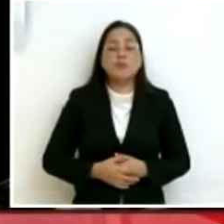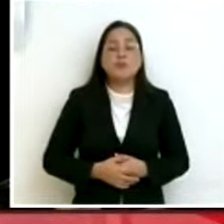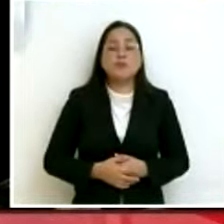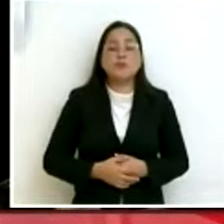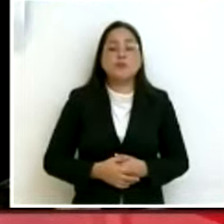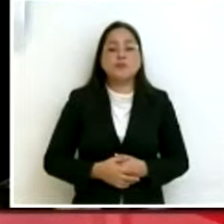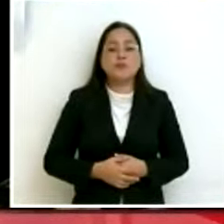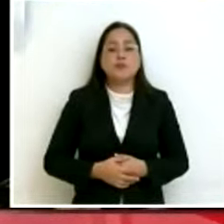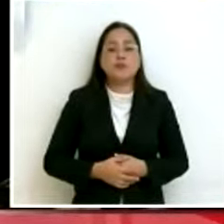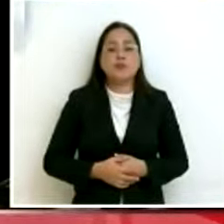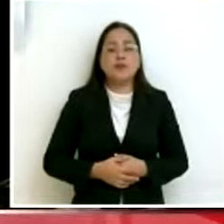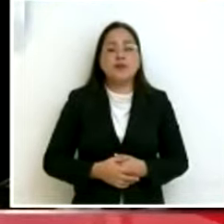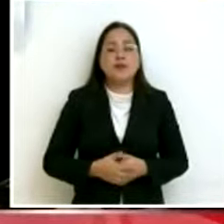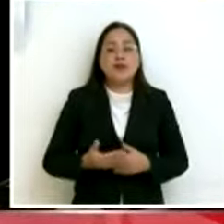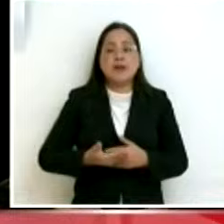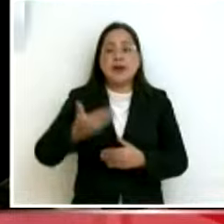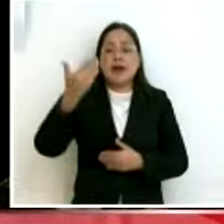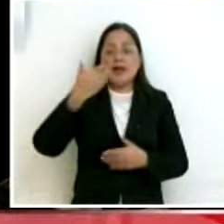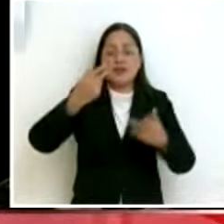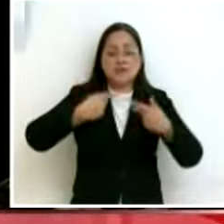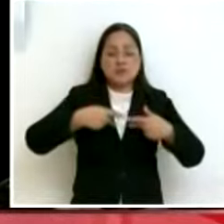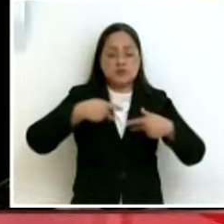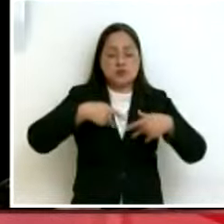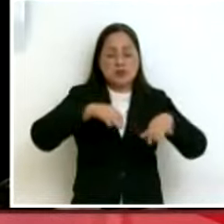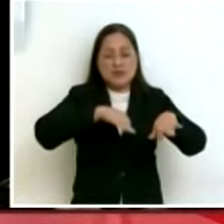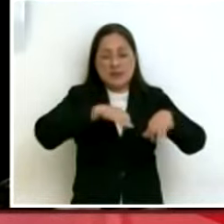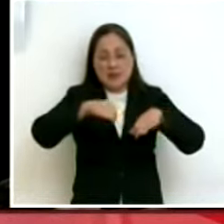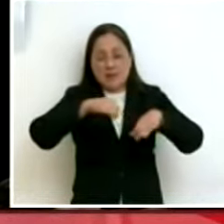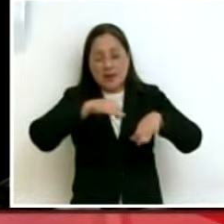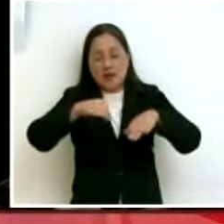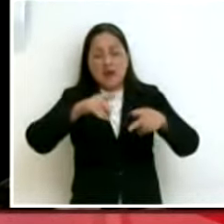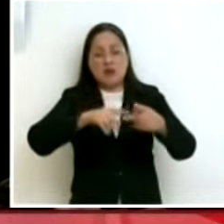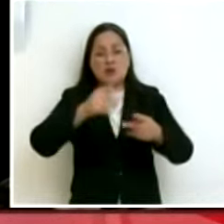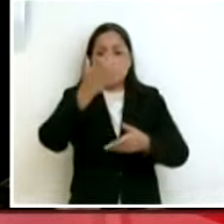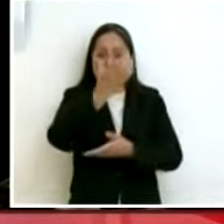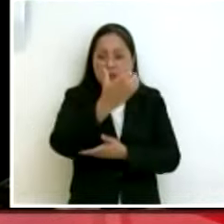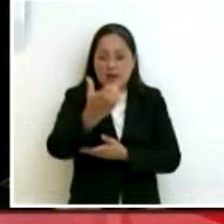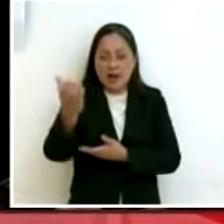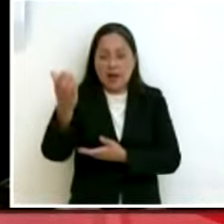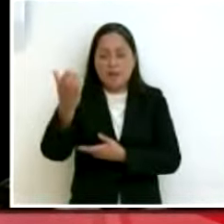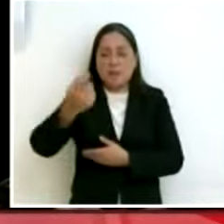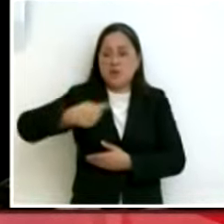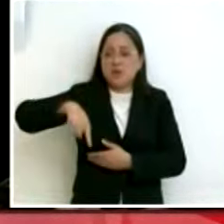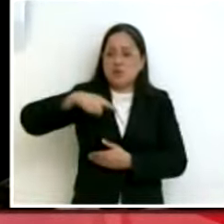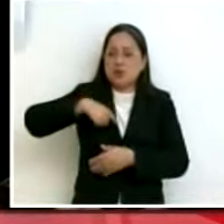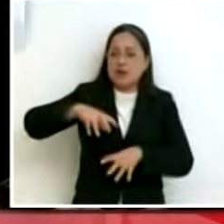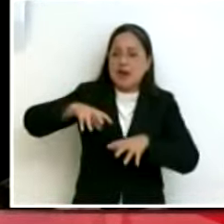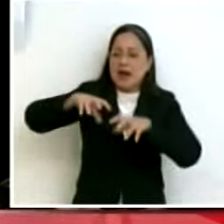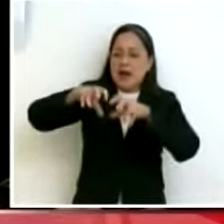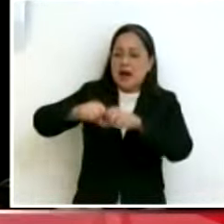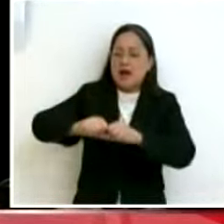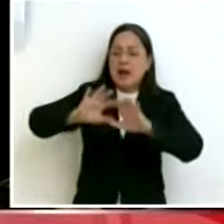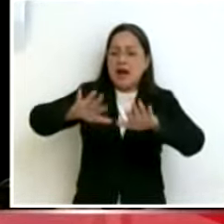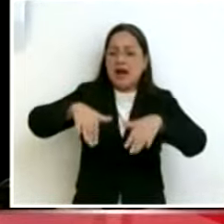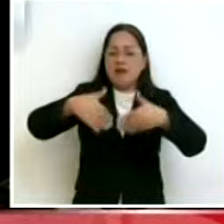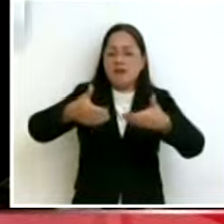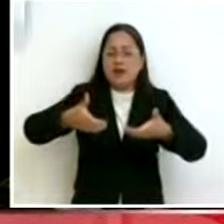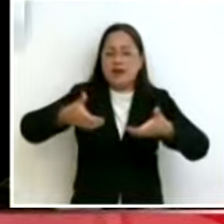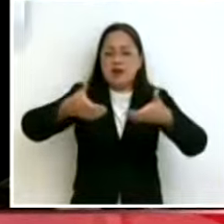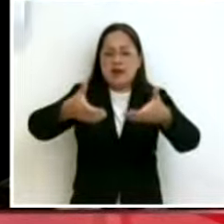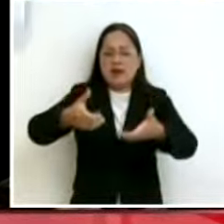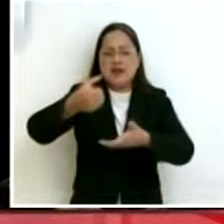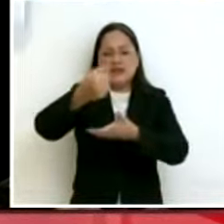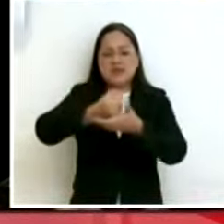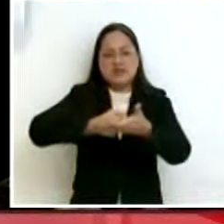Antes, los obreros, los campesinos, tomábamos las plazas y las calles luchando